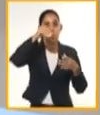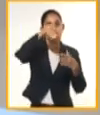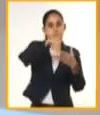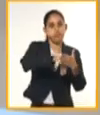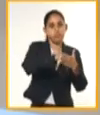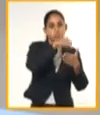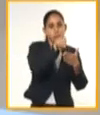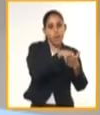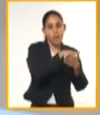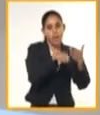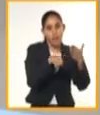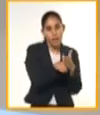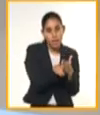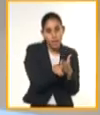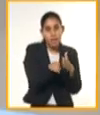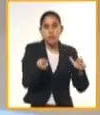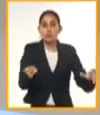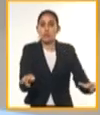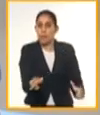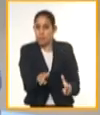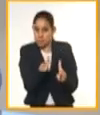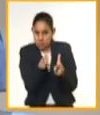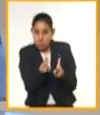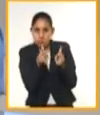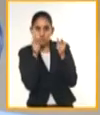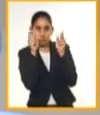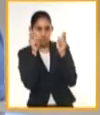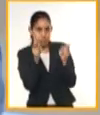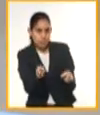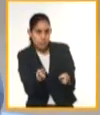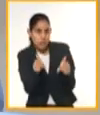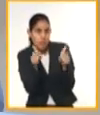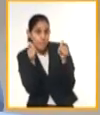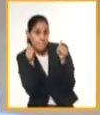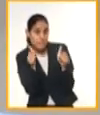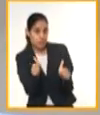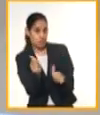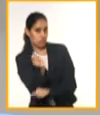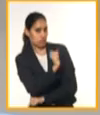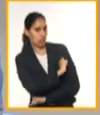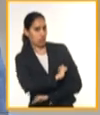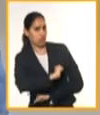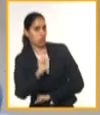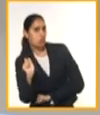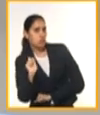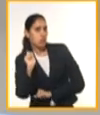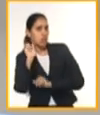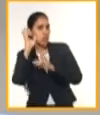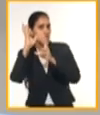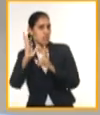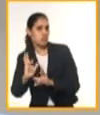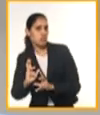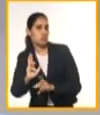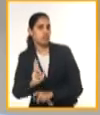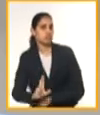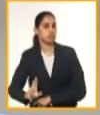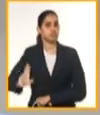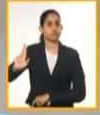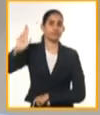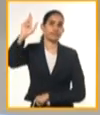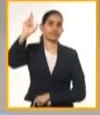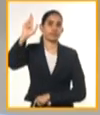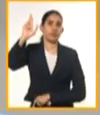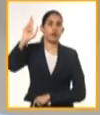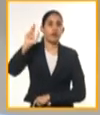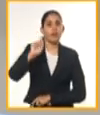tanto está cumpliendo el mandato. Que ganó las elecciones, no hay duda, las ganó en las dos formas, en la votación